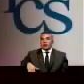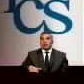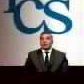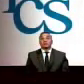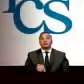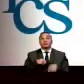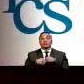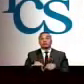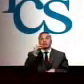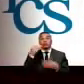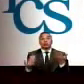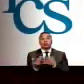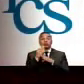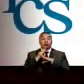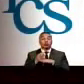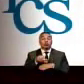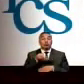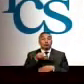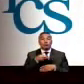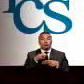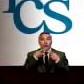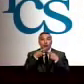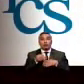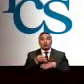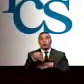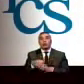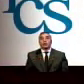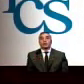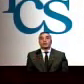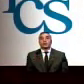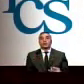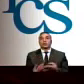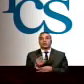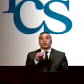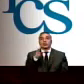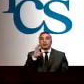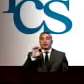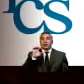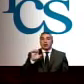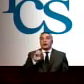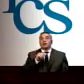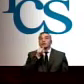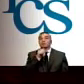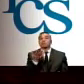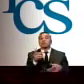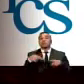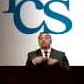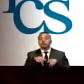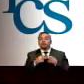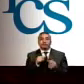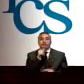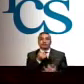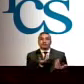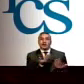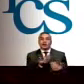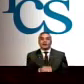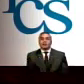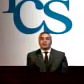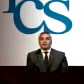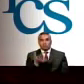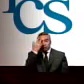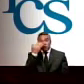concursos para designar al nuevo defensor del pueblo y renovar parcialmente el tribunal contencioso electoral aún no se sabe cuándo iniciarán porque aún